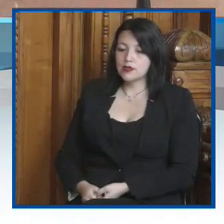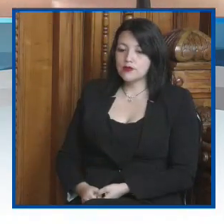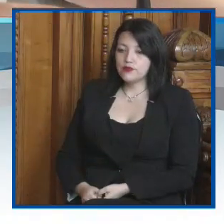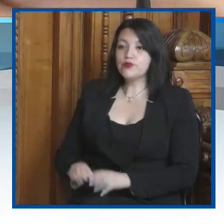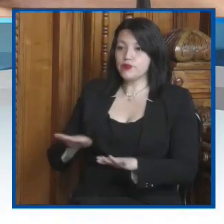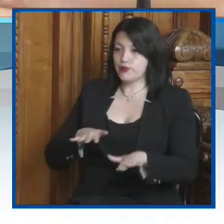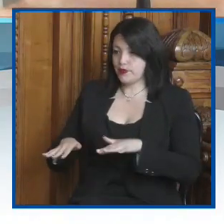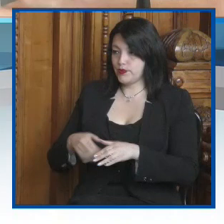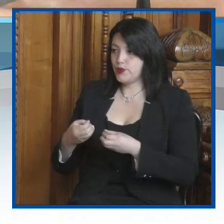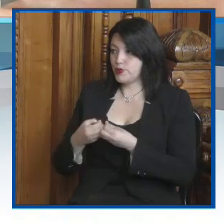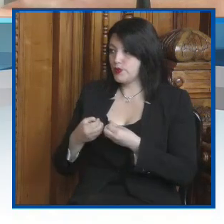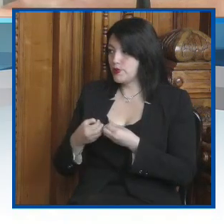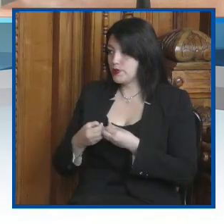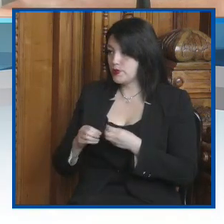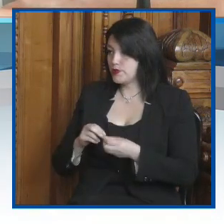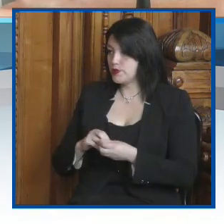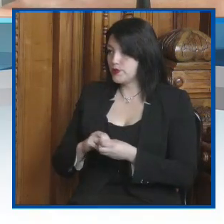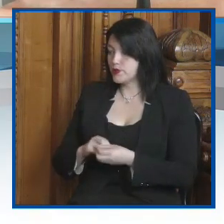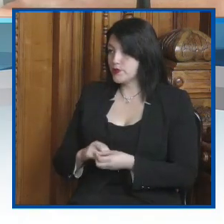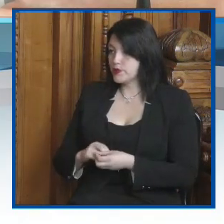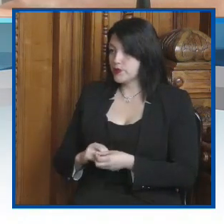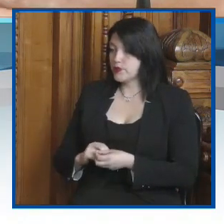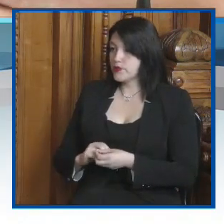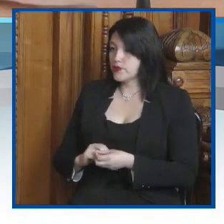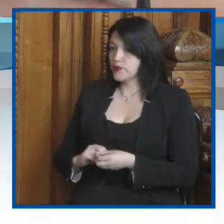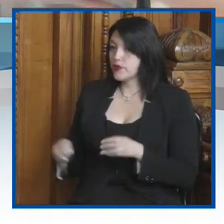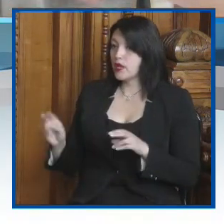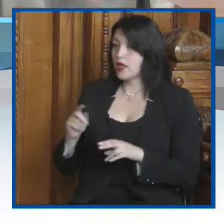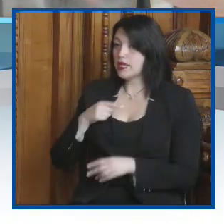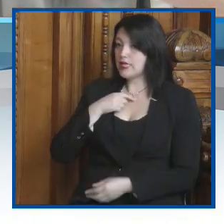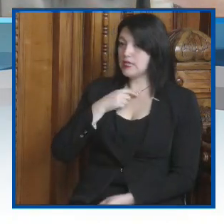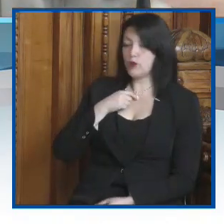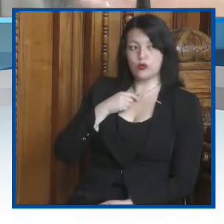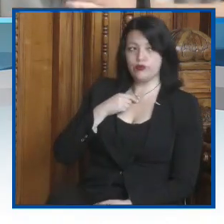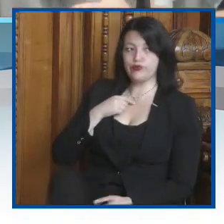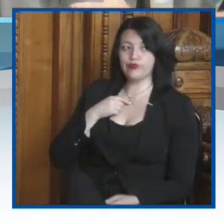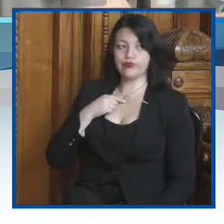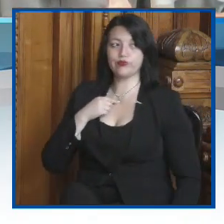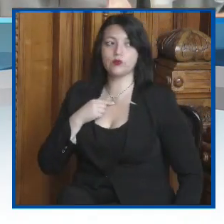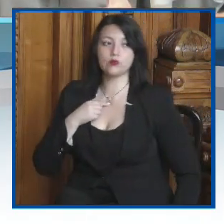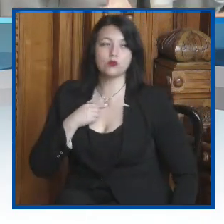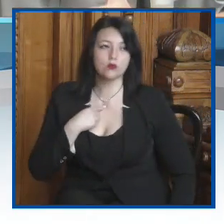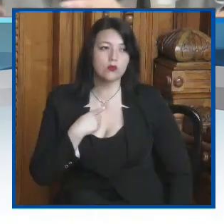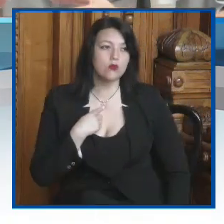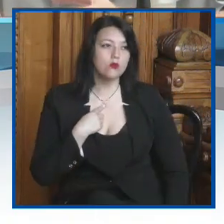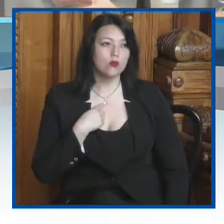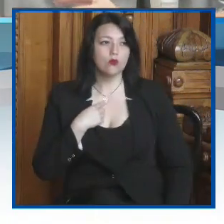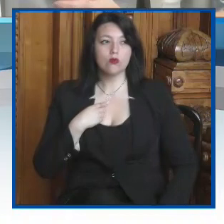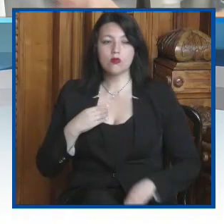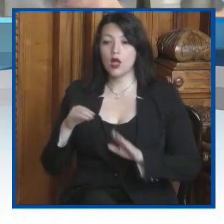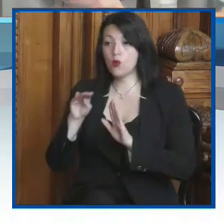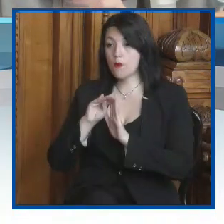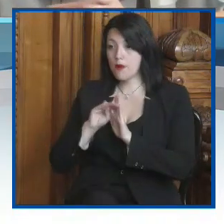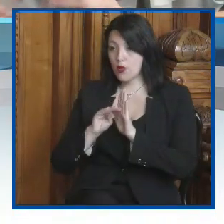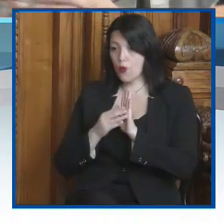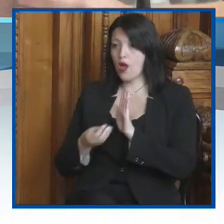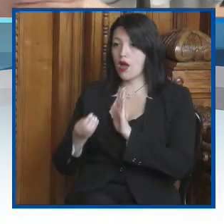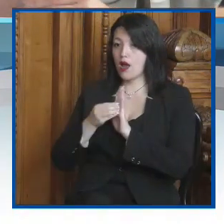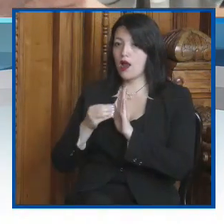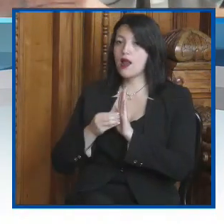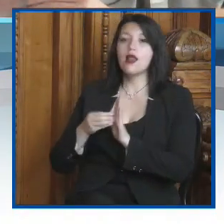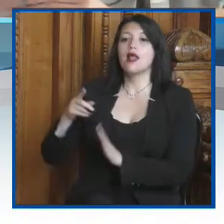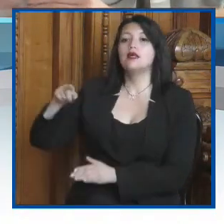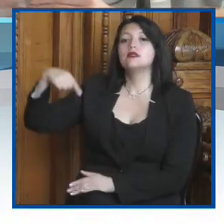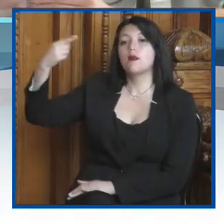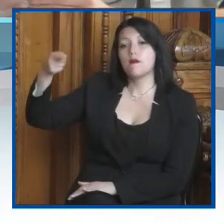estos cambios y quisimos dejarlo en un manual que de hecho estamos presentando la semana que viene